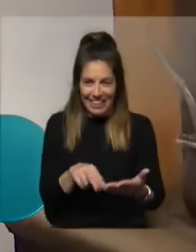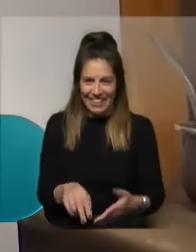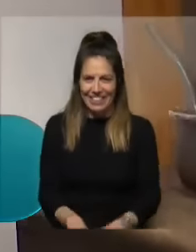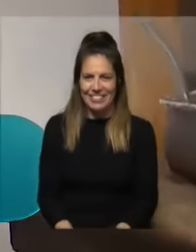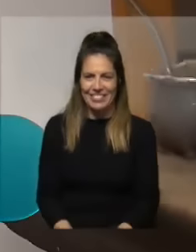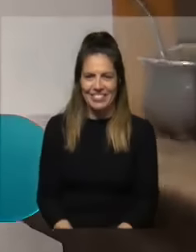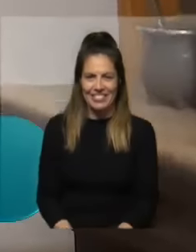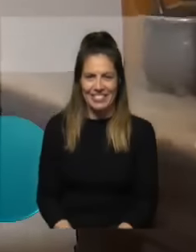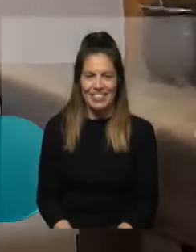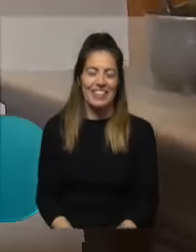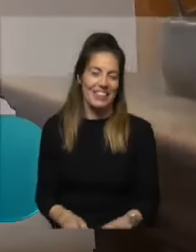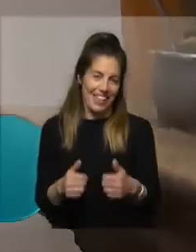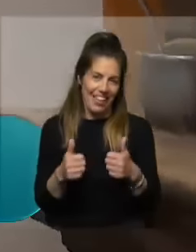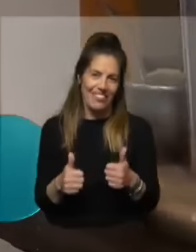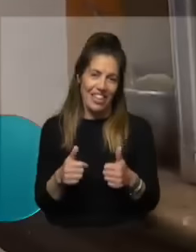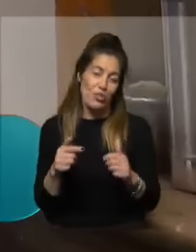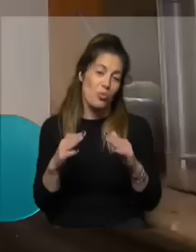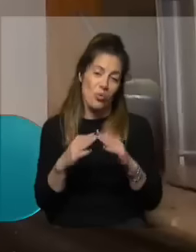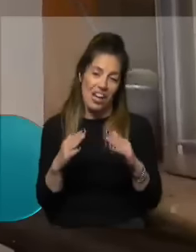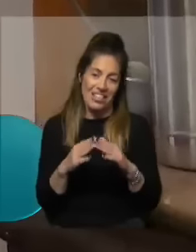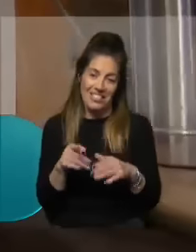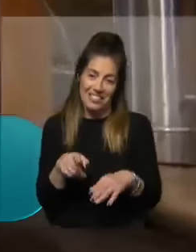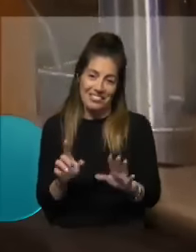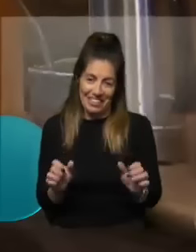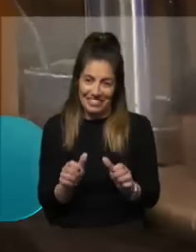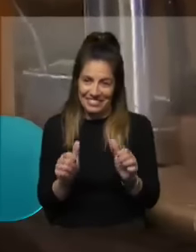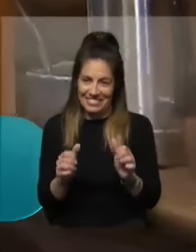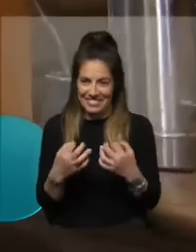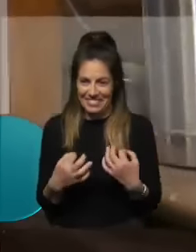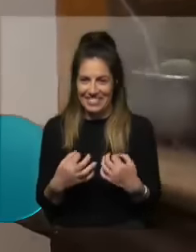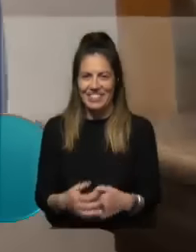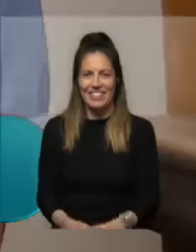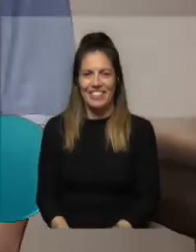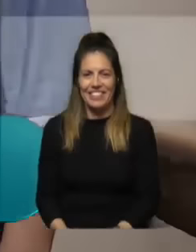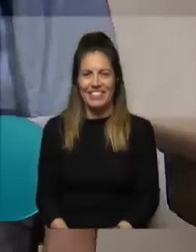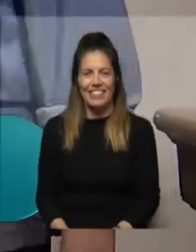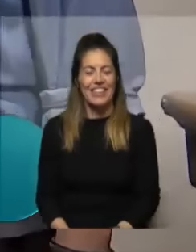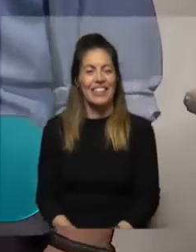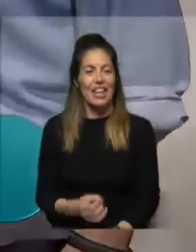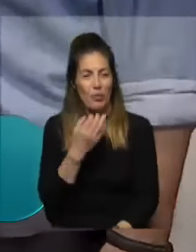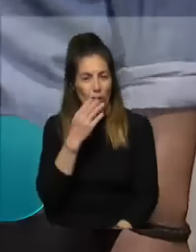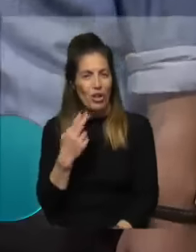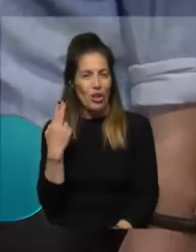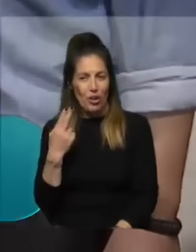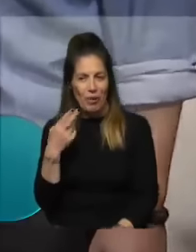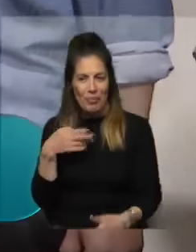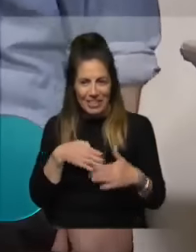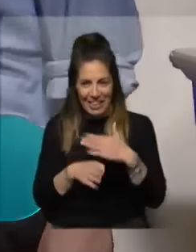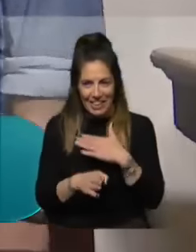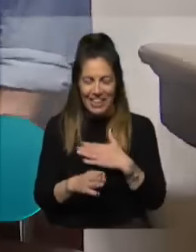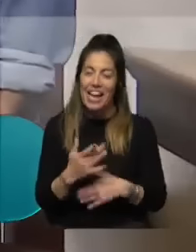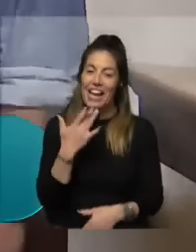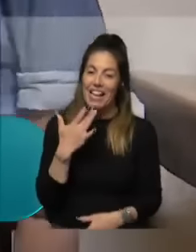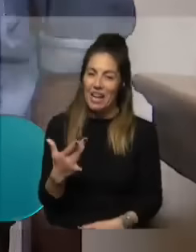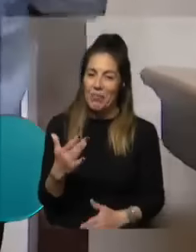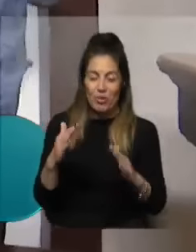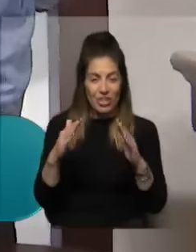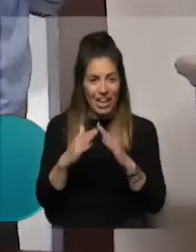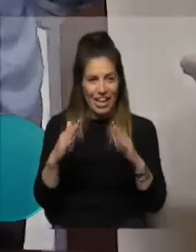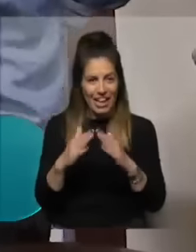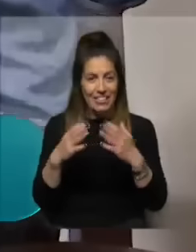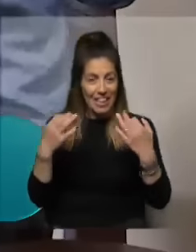increíble, claro, está bien, vecino, claro. En su casa. Qué lindo que los vecinos nos permitan pasar de esta manera, ¿no? Qué bueno, qué hermosa que está la casa, ¿no?